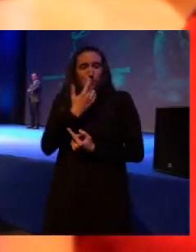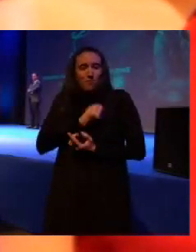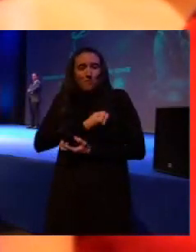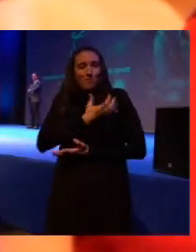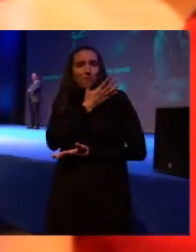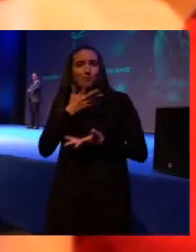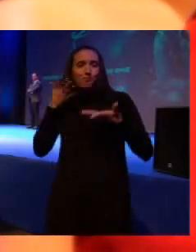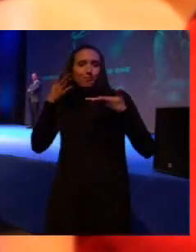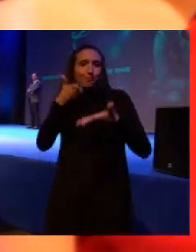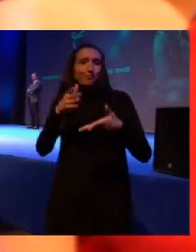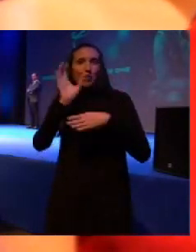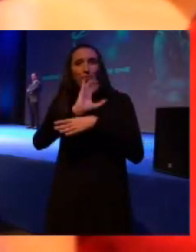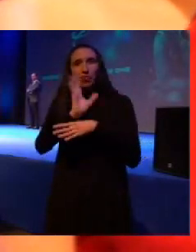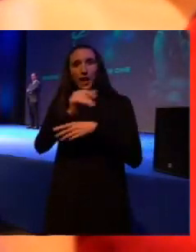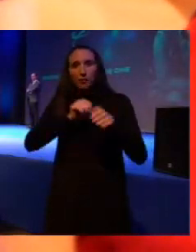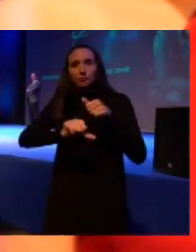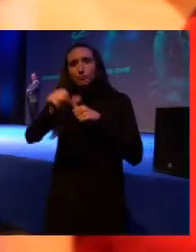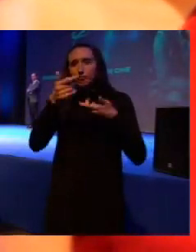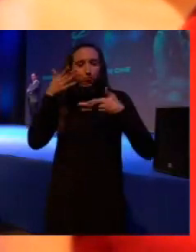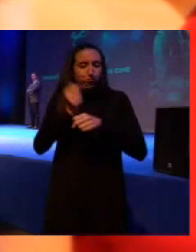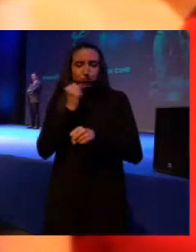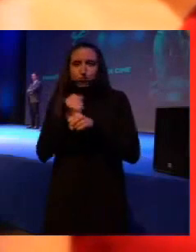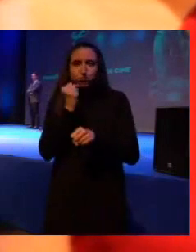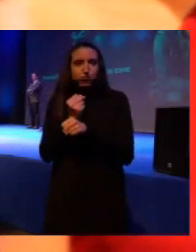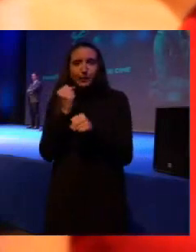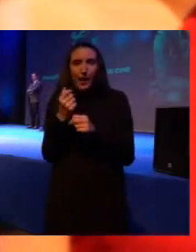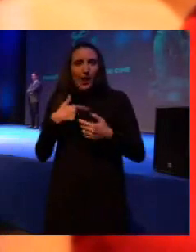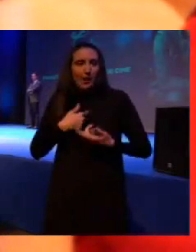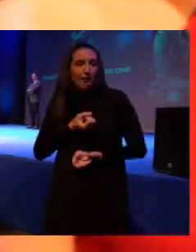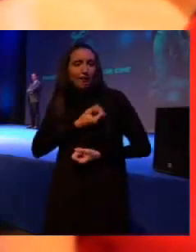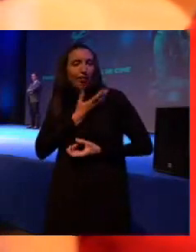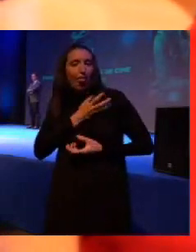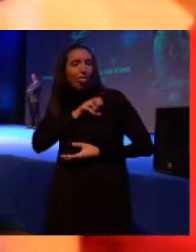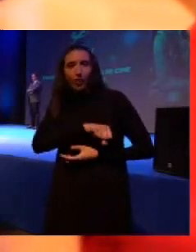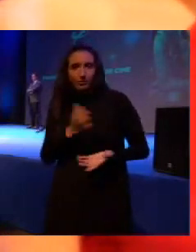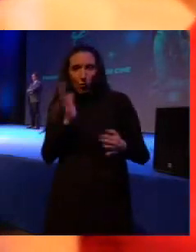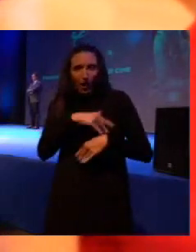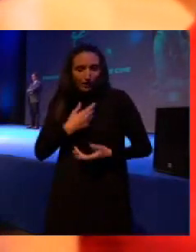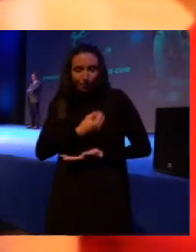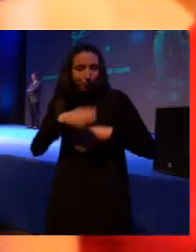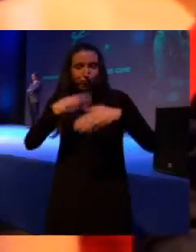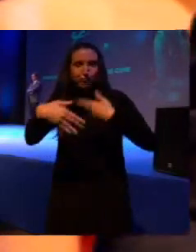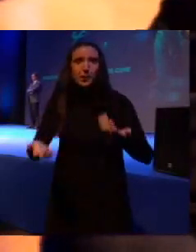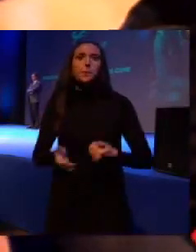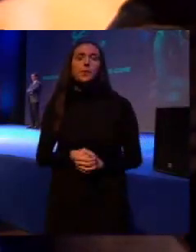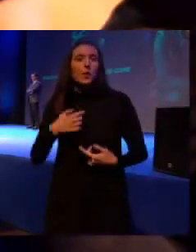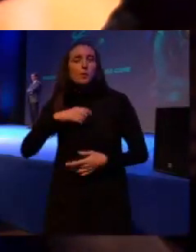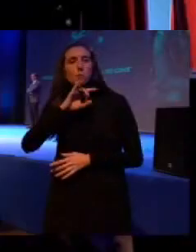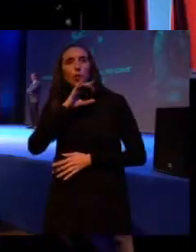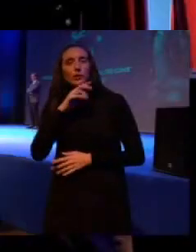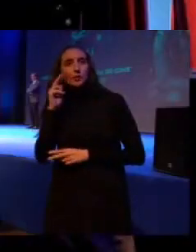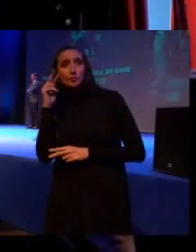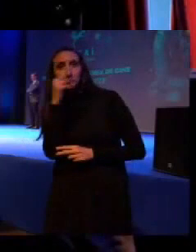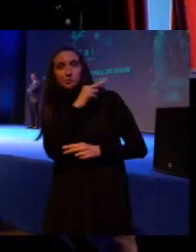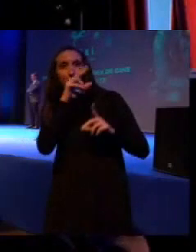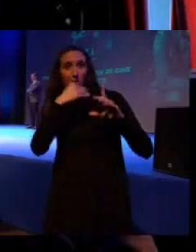maravillosa que es el cine y de la que ya no podemos escapar. Así que estoy muy contento de haber visto las imágenes del vídeo que